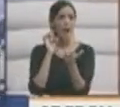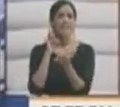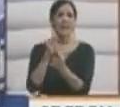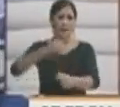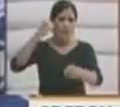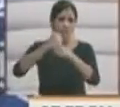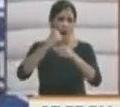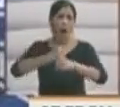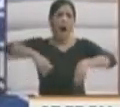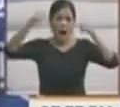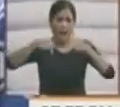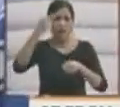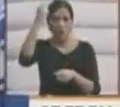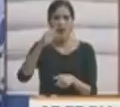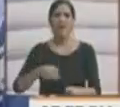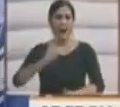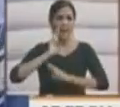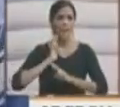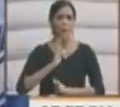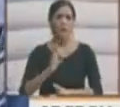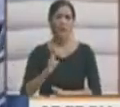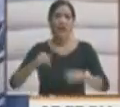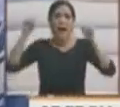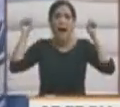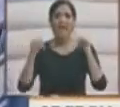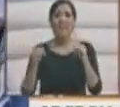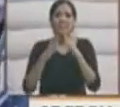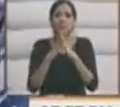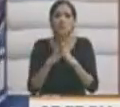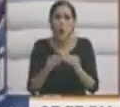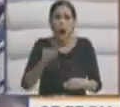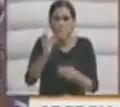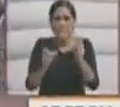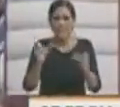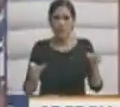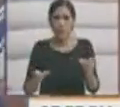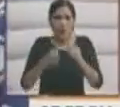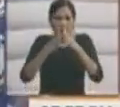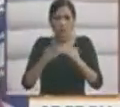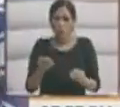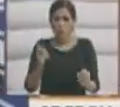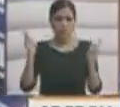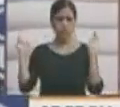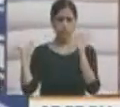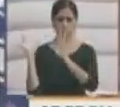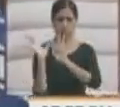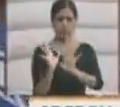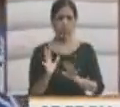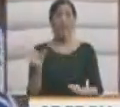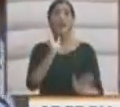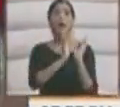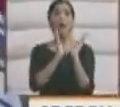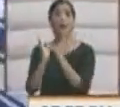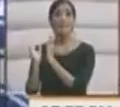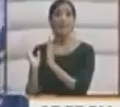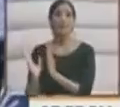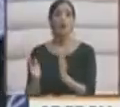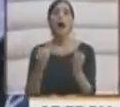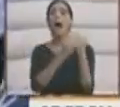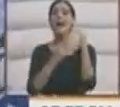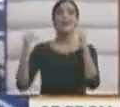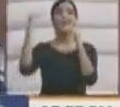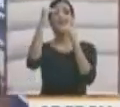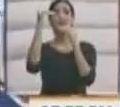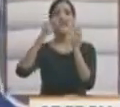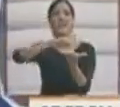un pueblo que va a responder. Aquí estamos todas y todos, porque nuestra organización es a nivel